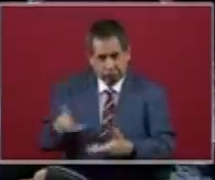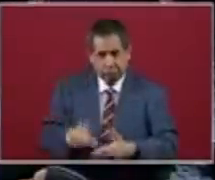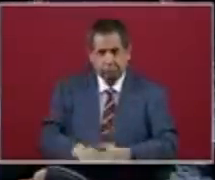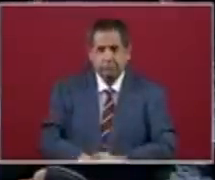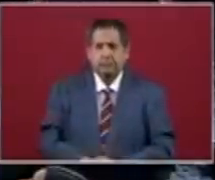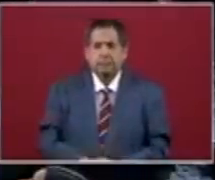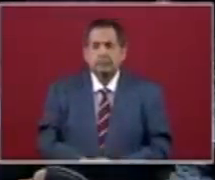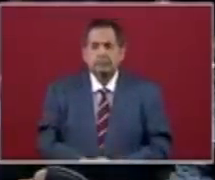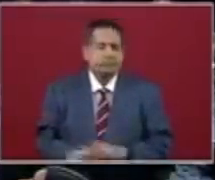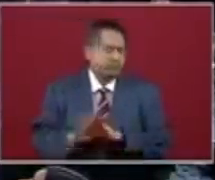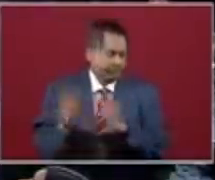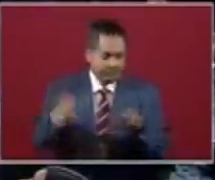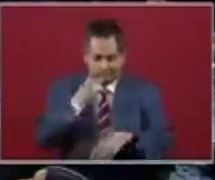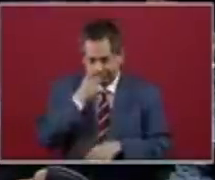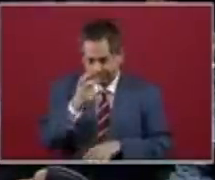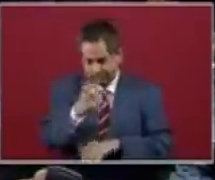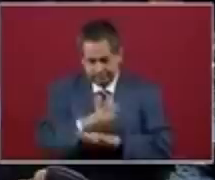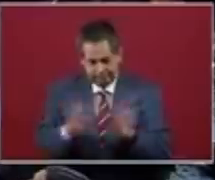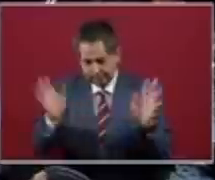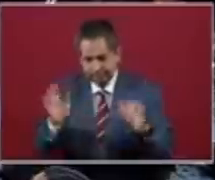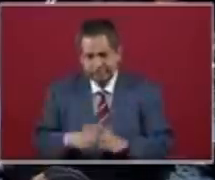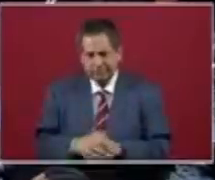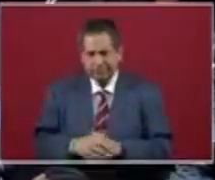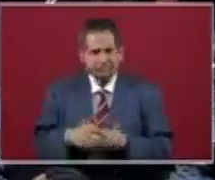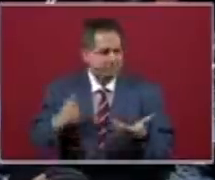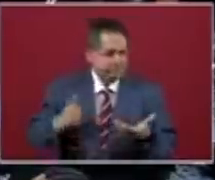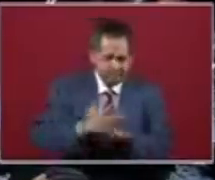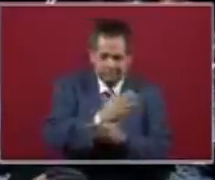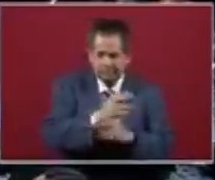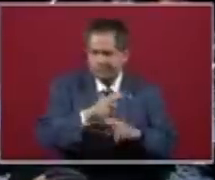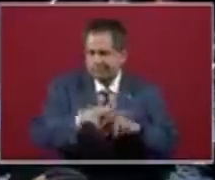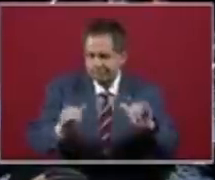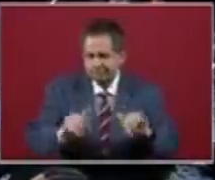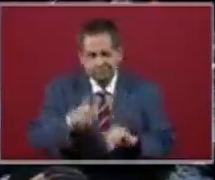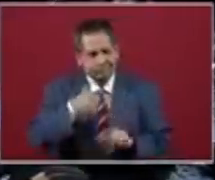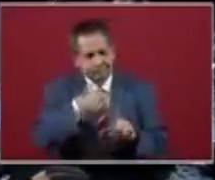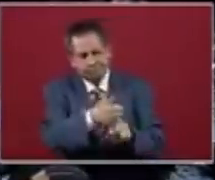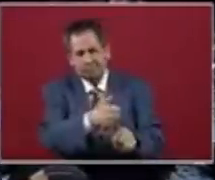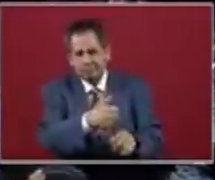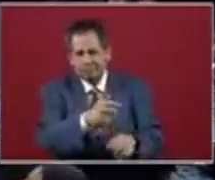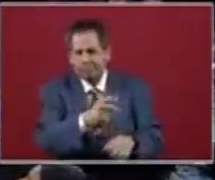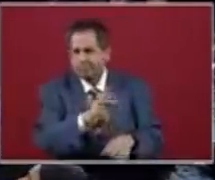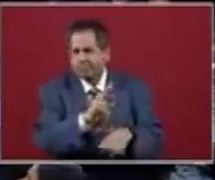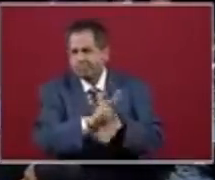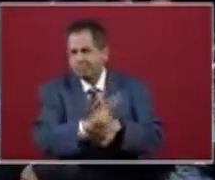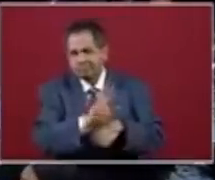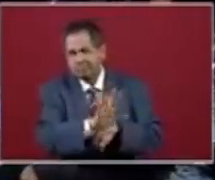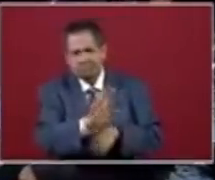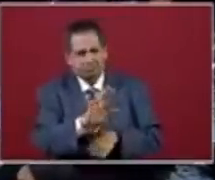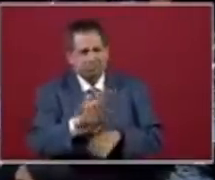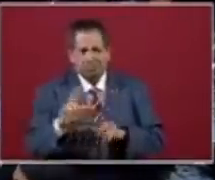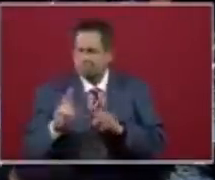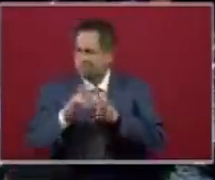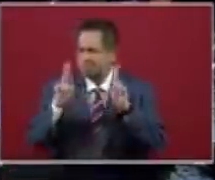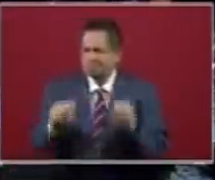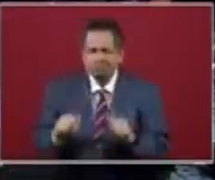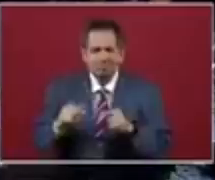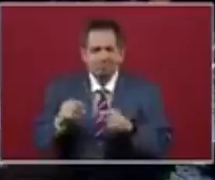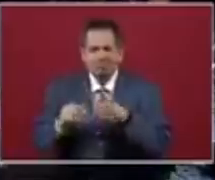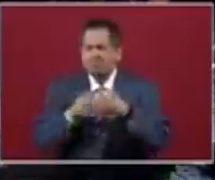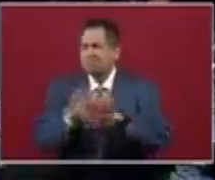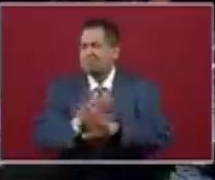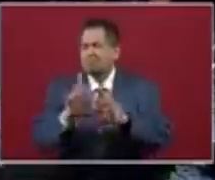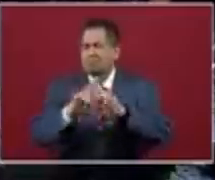Ya dijimos eso, no intervención, autodeterminación de los pueblos, solución pacífica de las controversias.